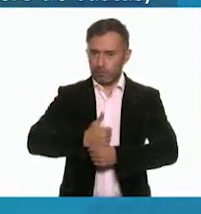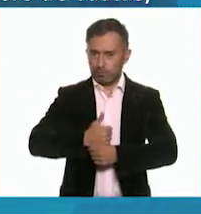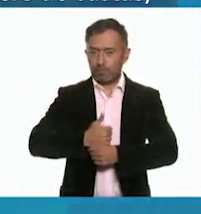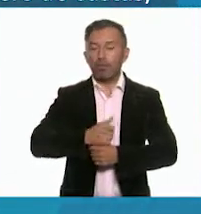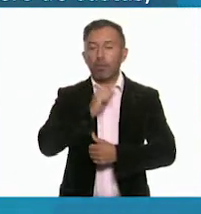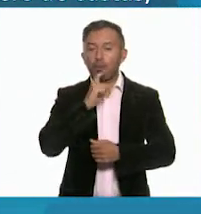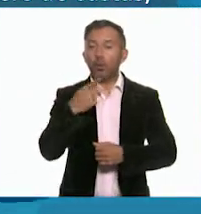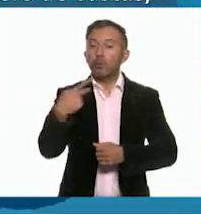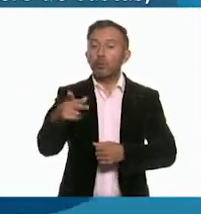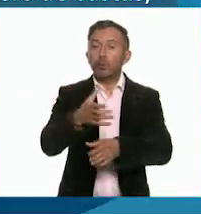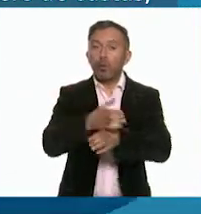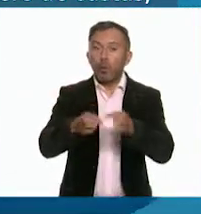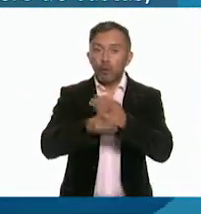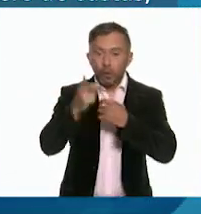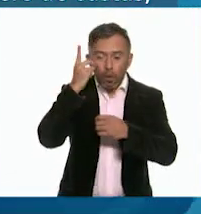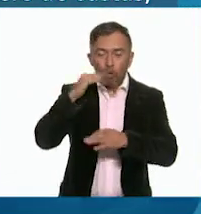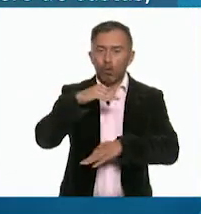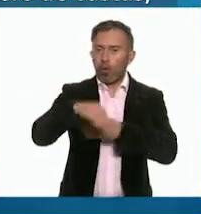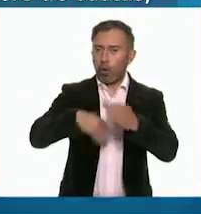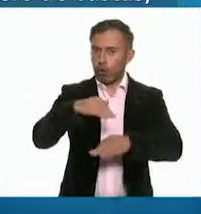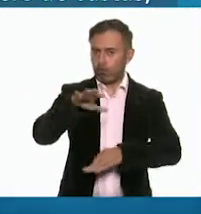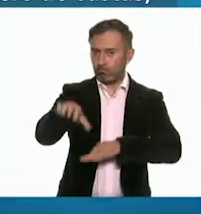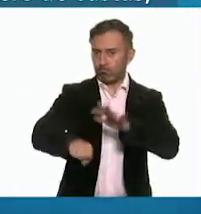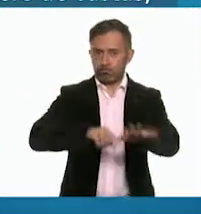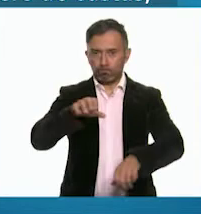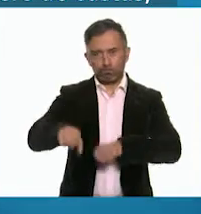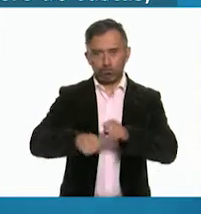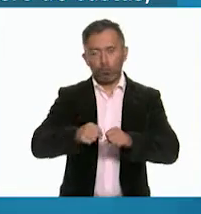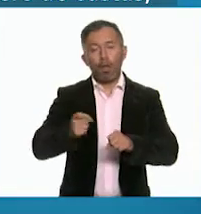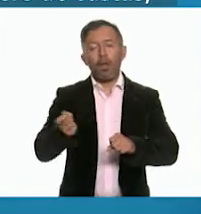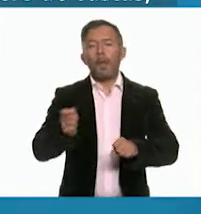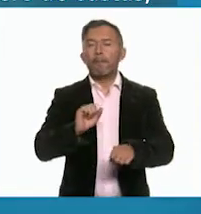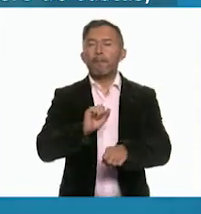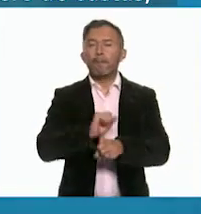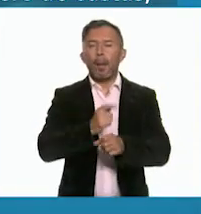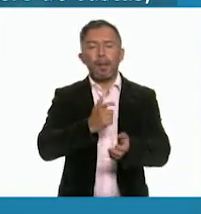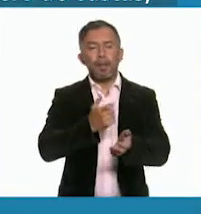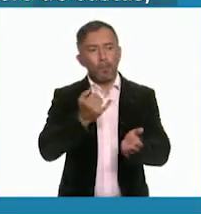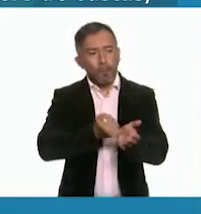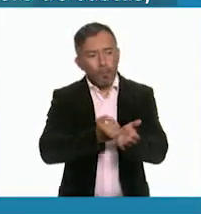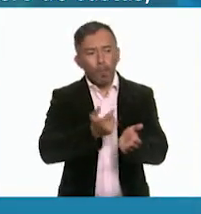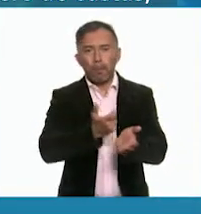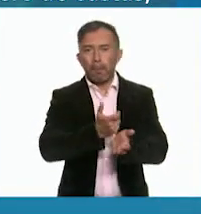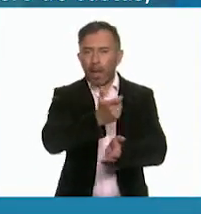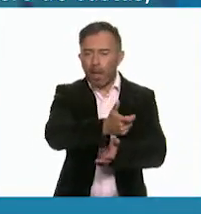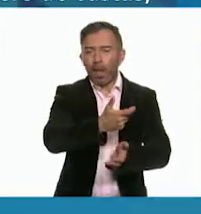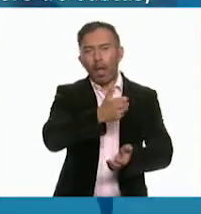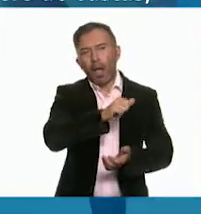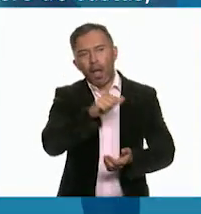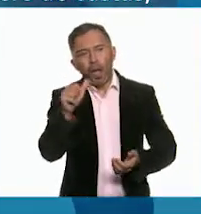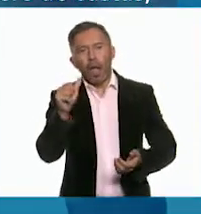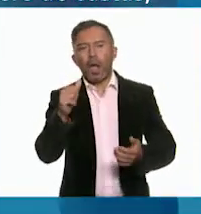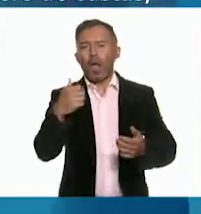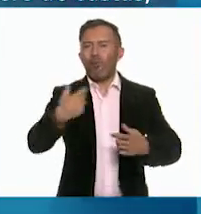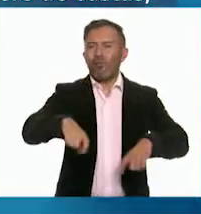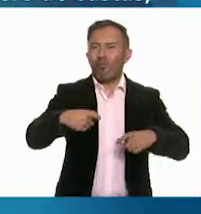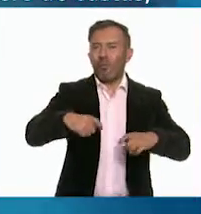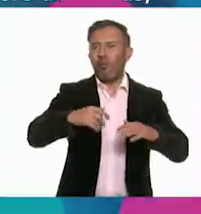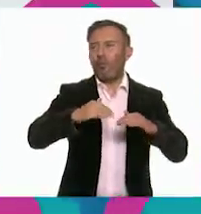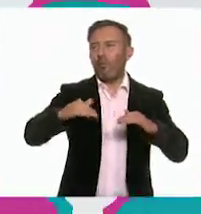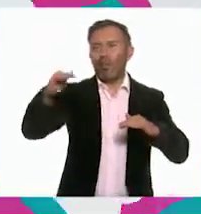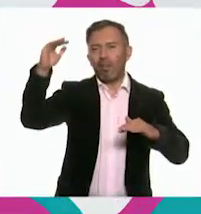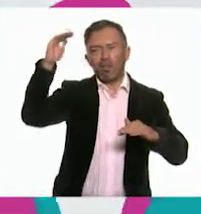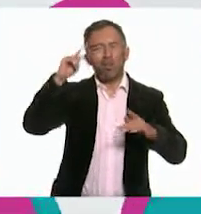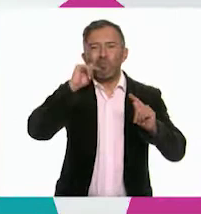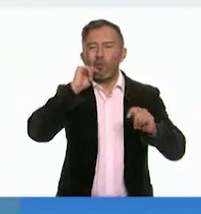bienes. Queda totalmente abolida para siempre la paga de tributos para todo género de castas, sean las que